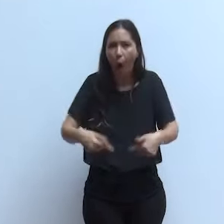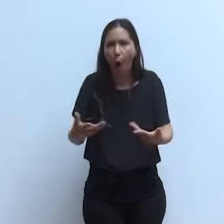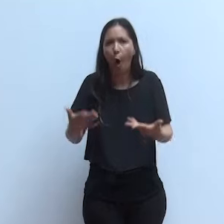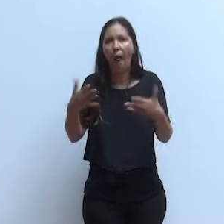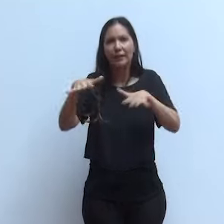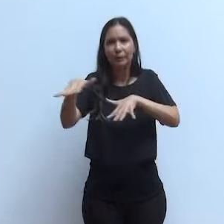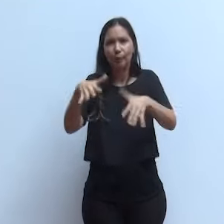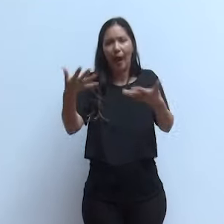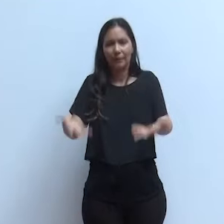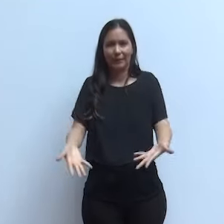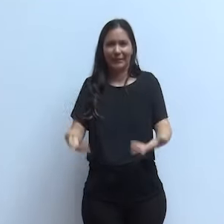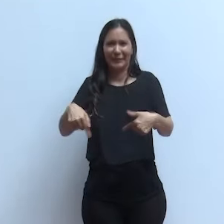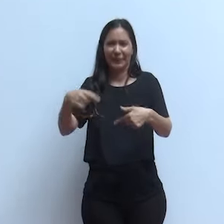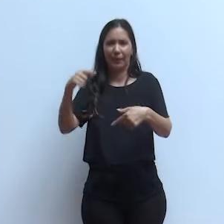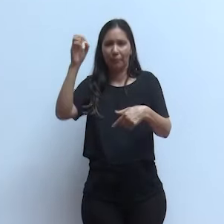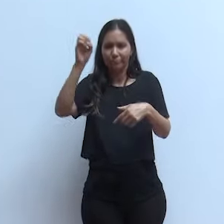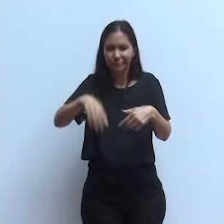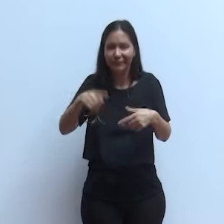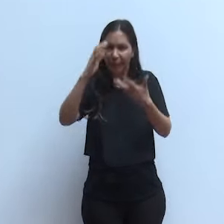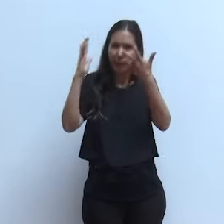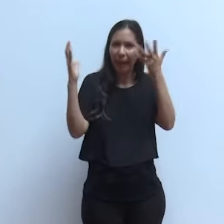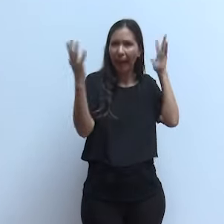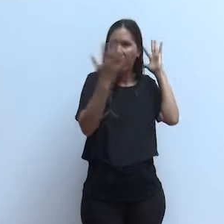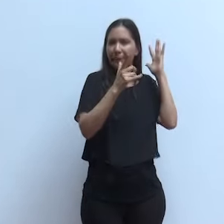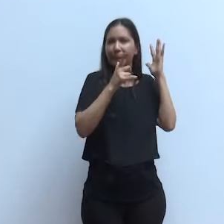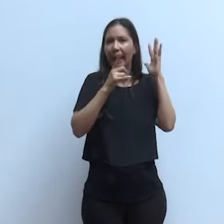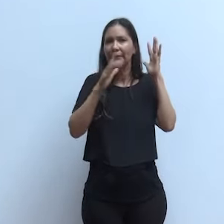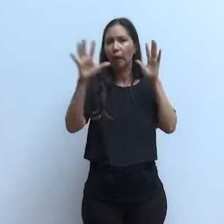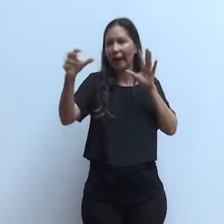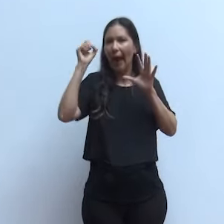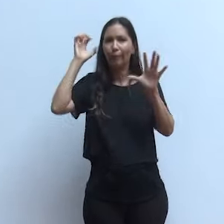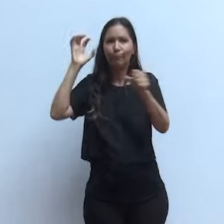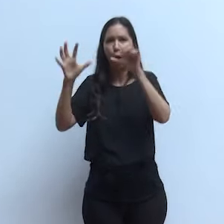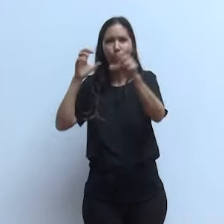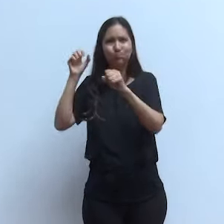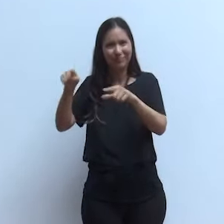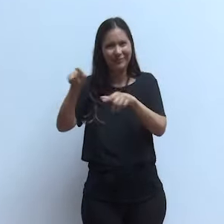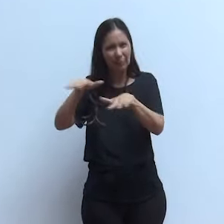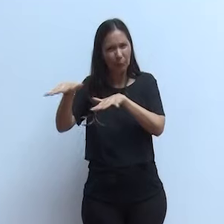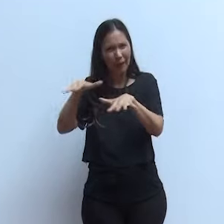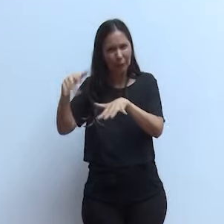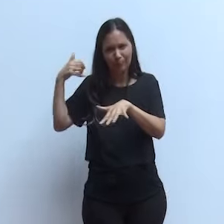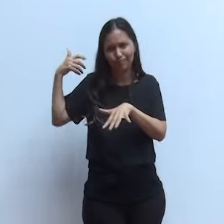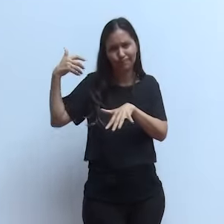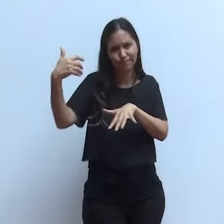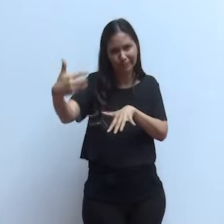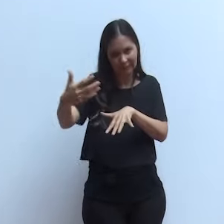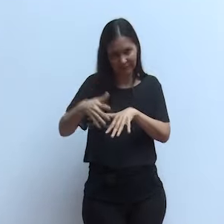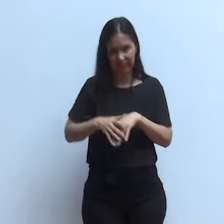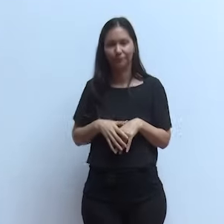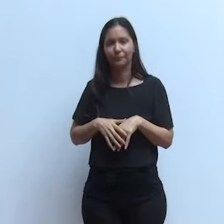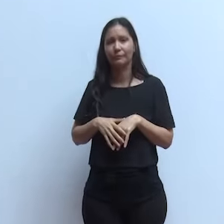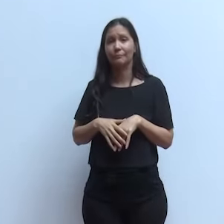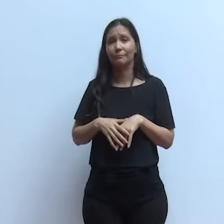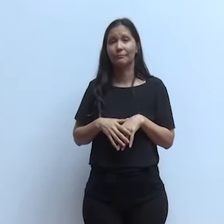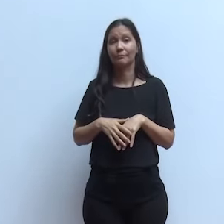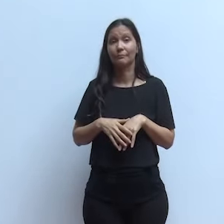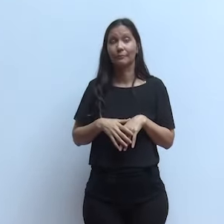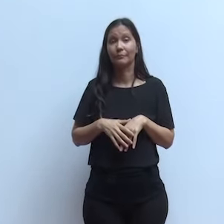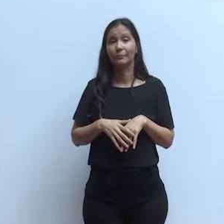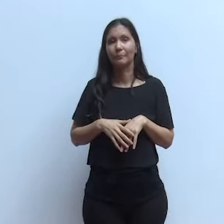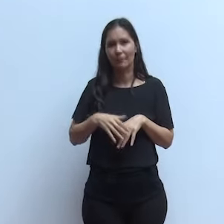vino mi ley y se llevó todo eso no O sea lo que quiero decir que hay una hegemonía hay otra hegemonía debajo de la